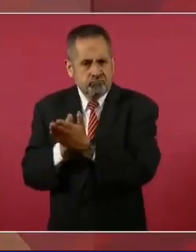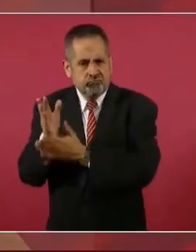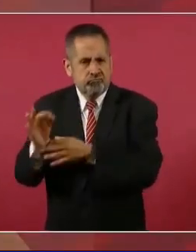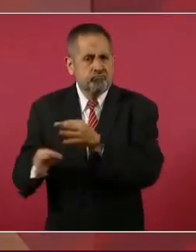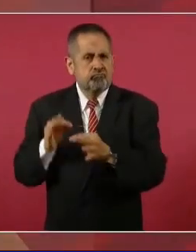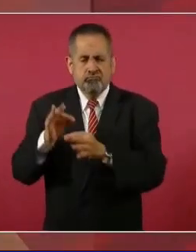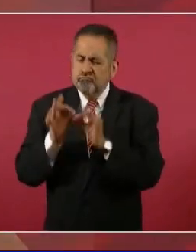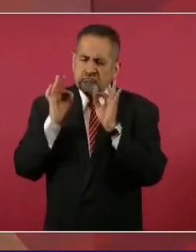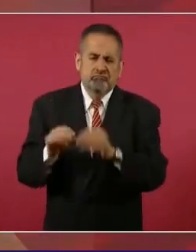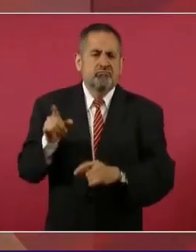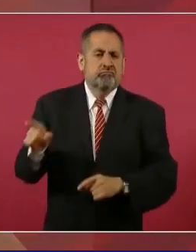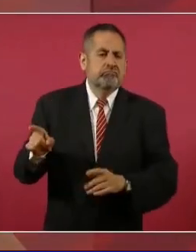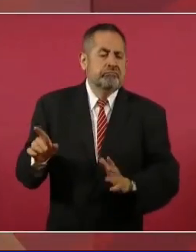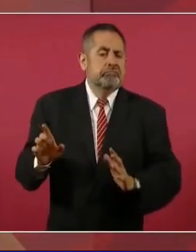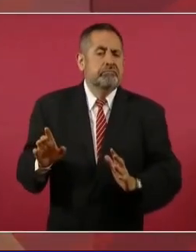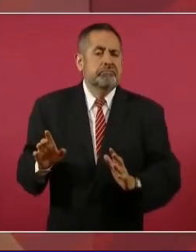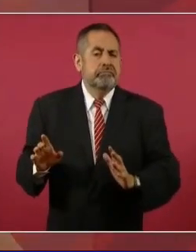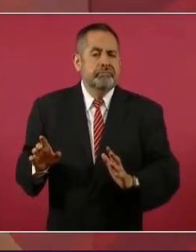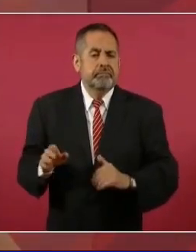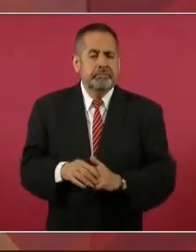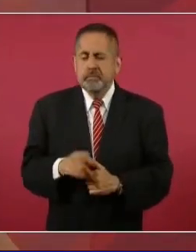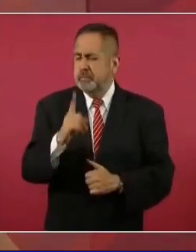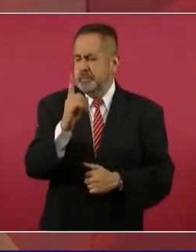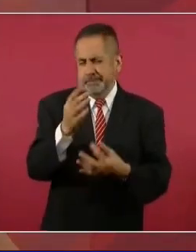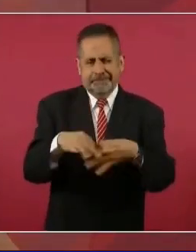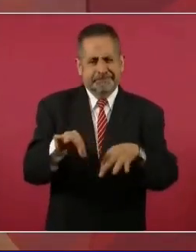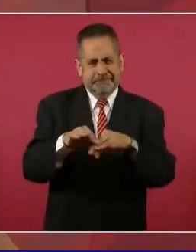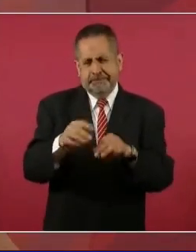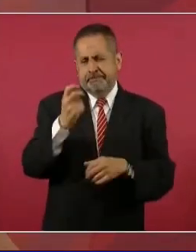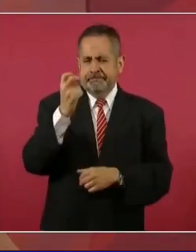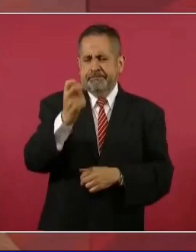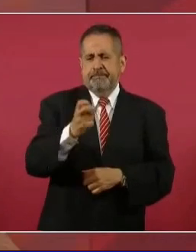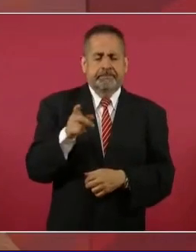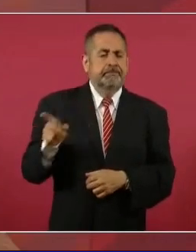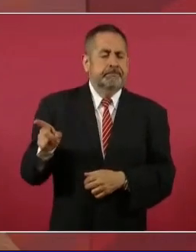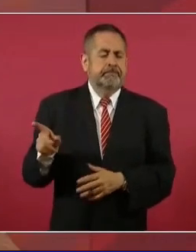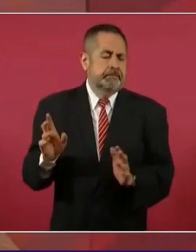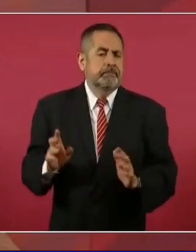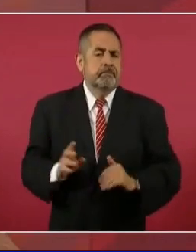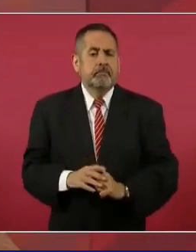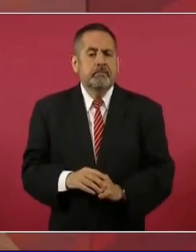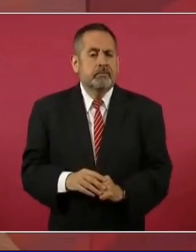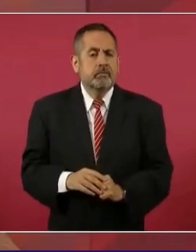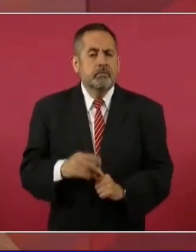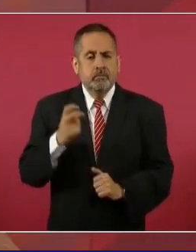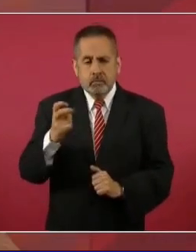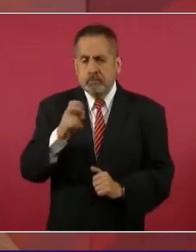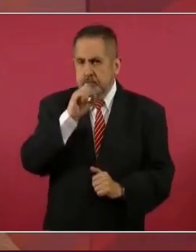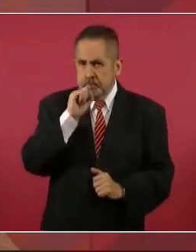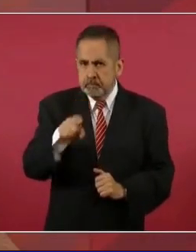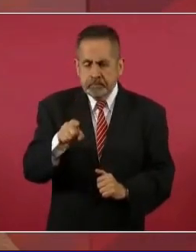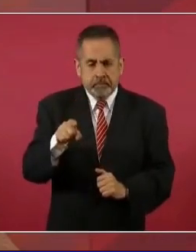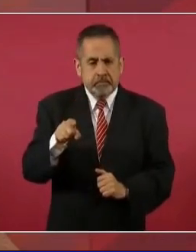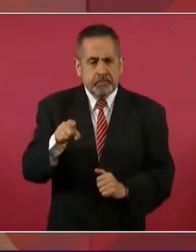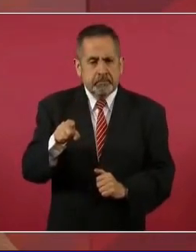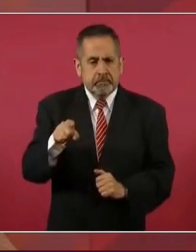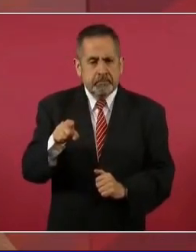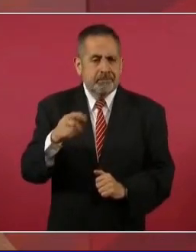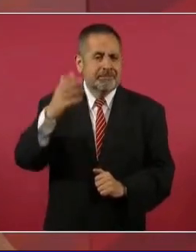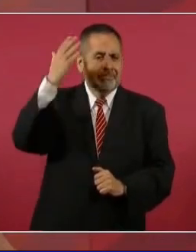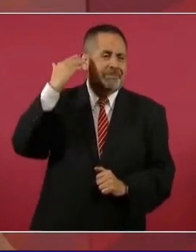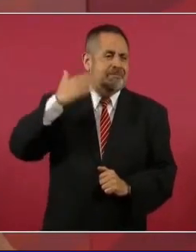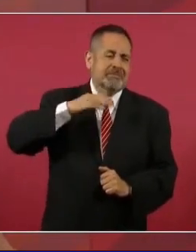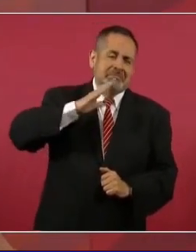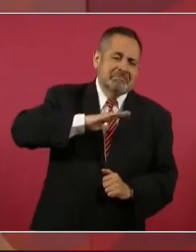recta, que eso es lo más importante. Y eso es también lo que se había